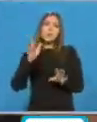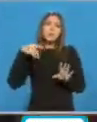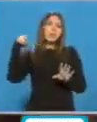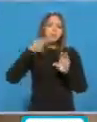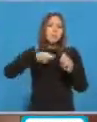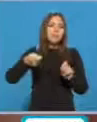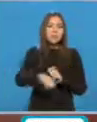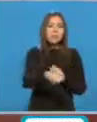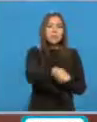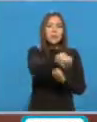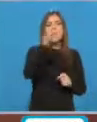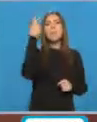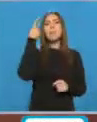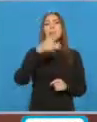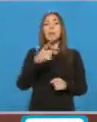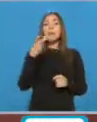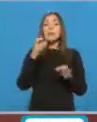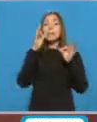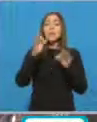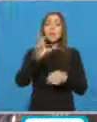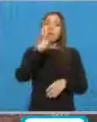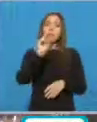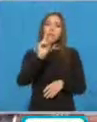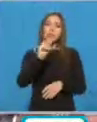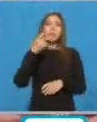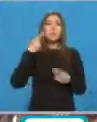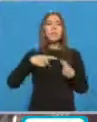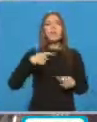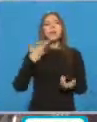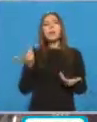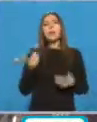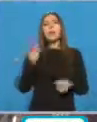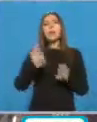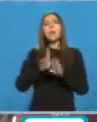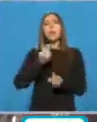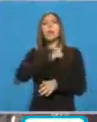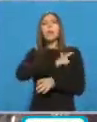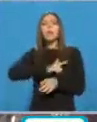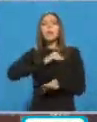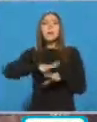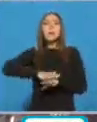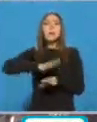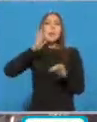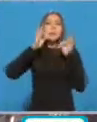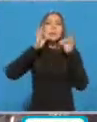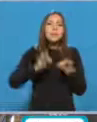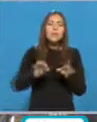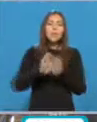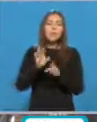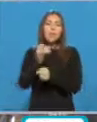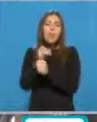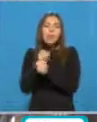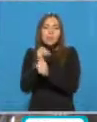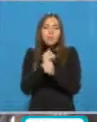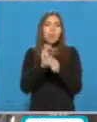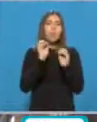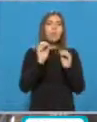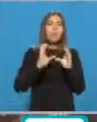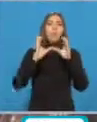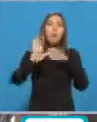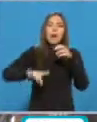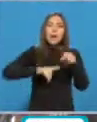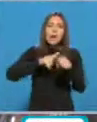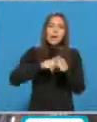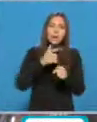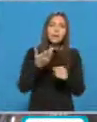es lo adecuado, ¿no? Entonces más bien es como para aquellos que se dedican a esta parte de la investigación, ¿no? A la parte de la protección,